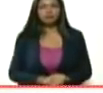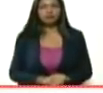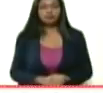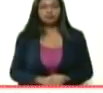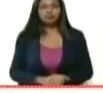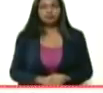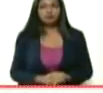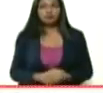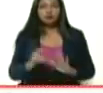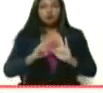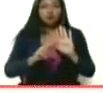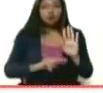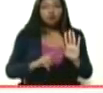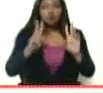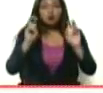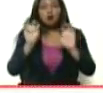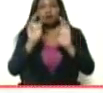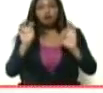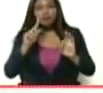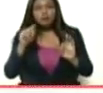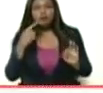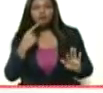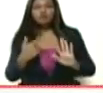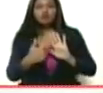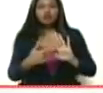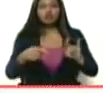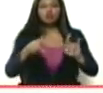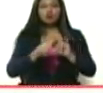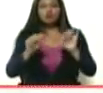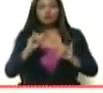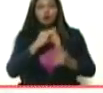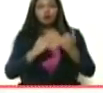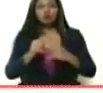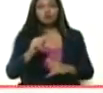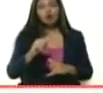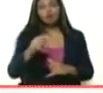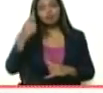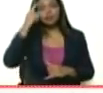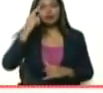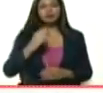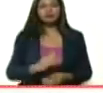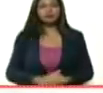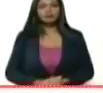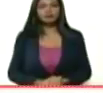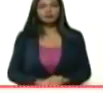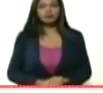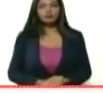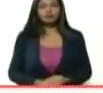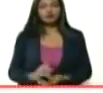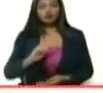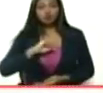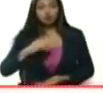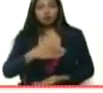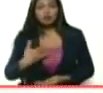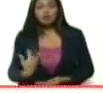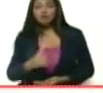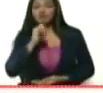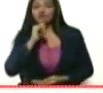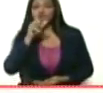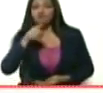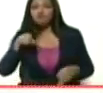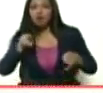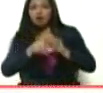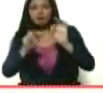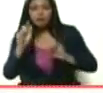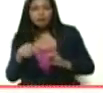son los nuevos casos presentados en las últimas 24 horas. Queremos igualmente informar,